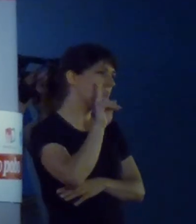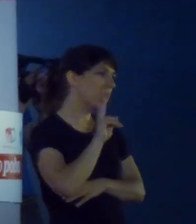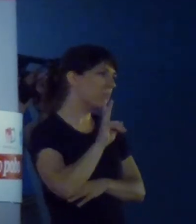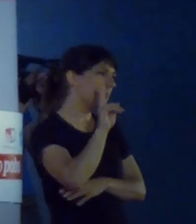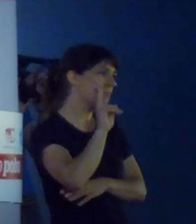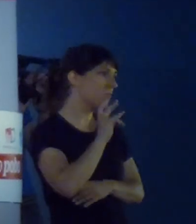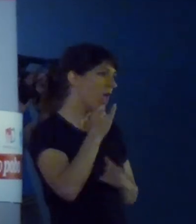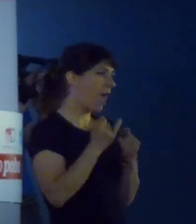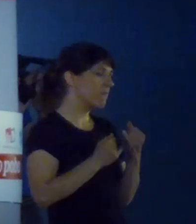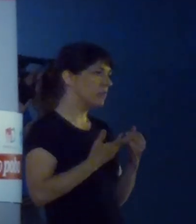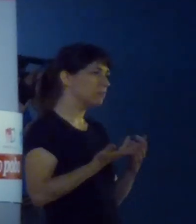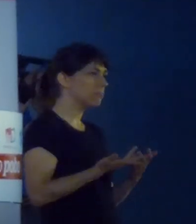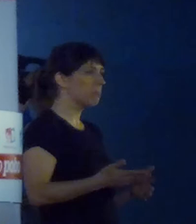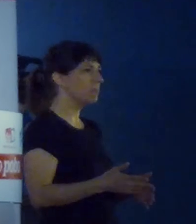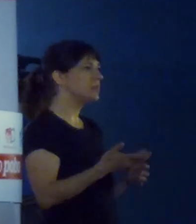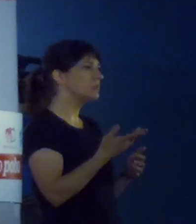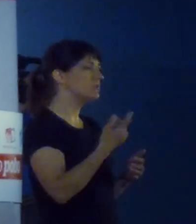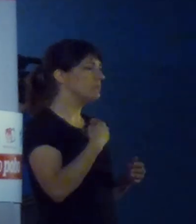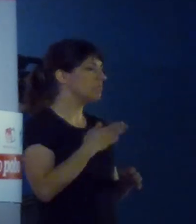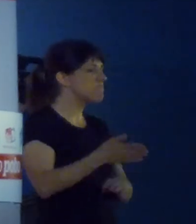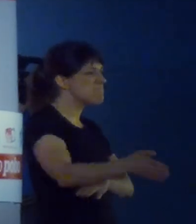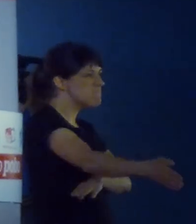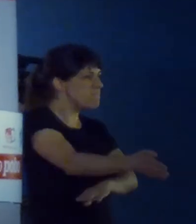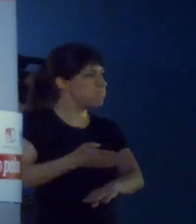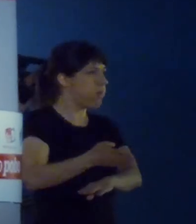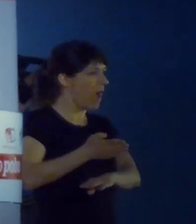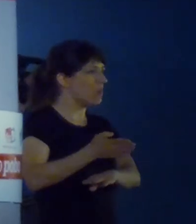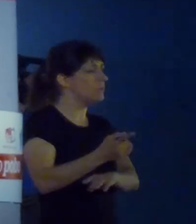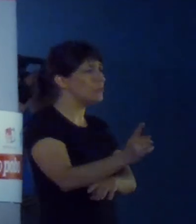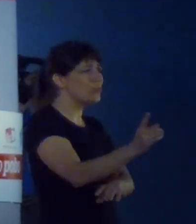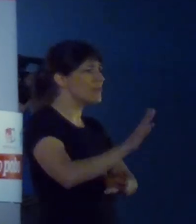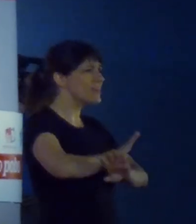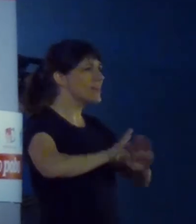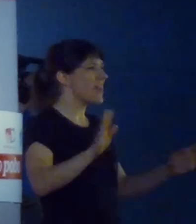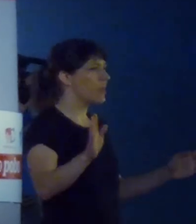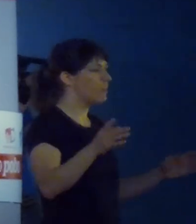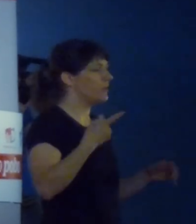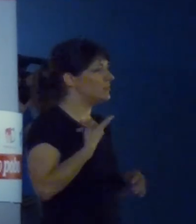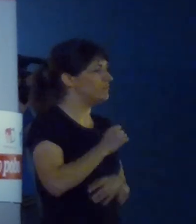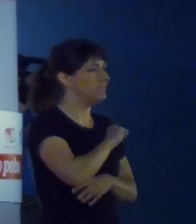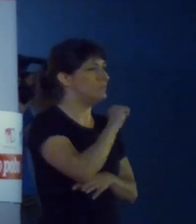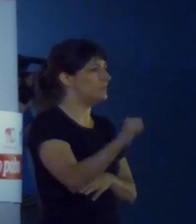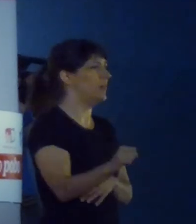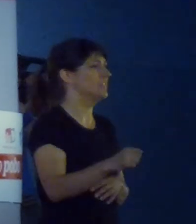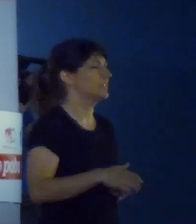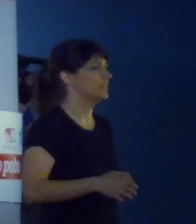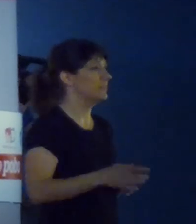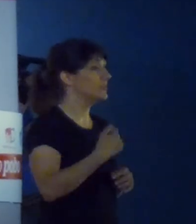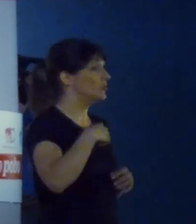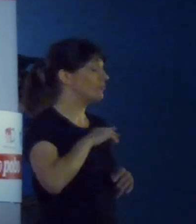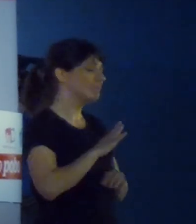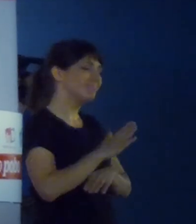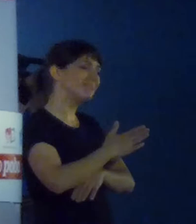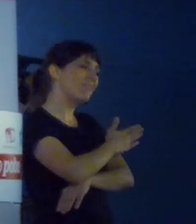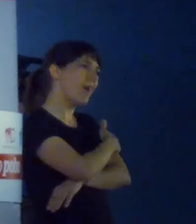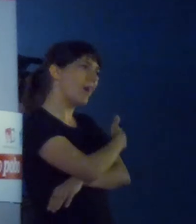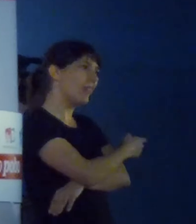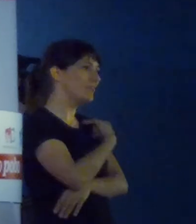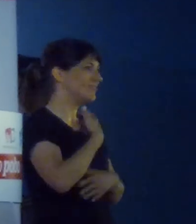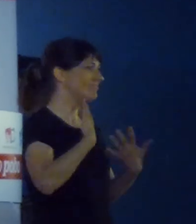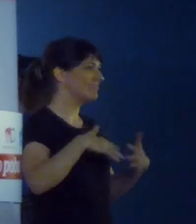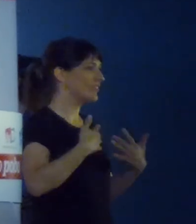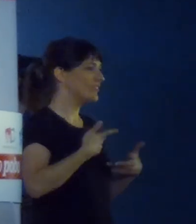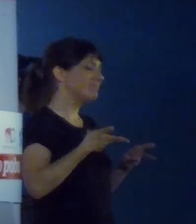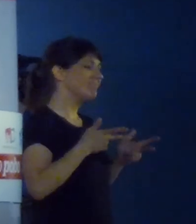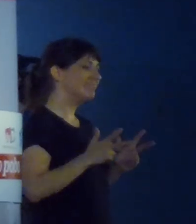mans estendidas dun golpe, dun xoio, deixeinos sin vida. E ao lado, contenta, senteime